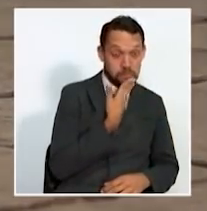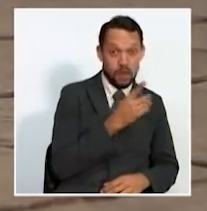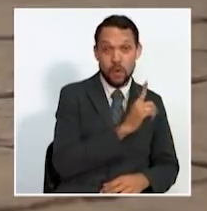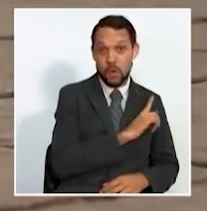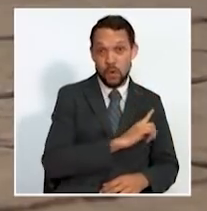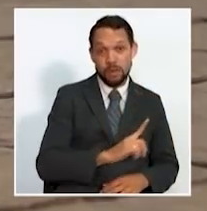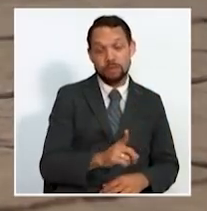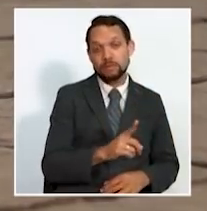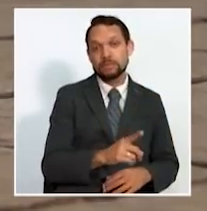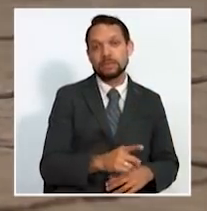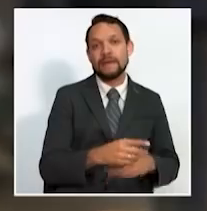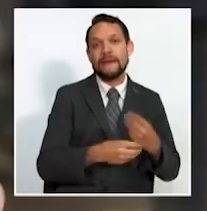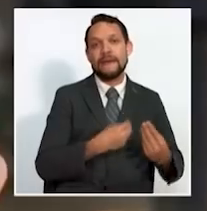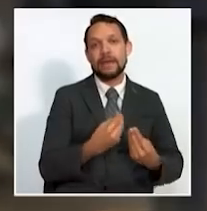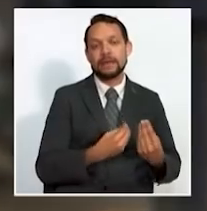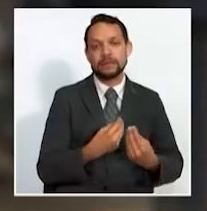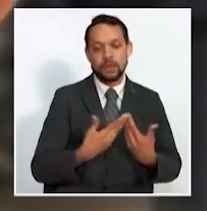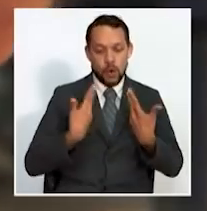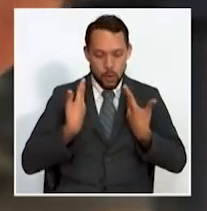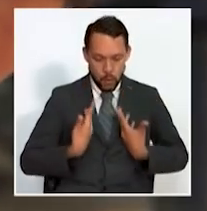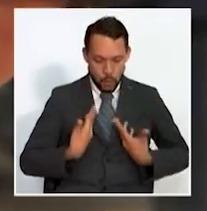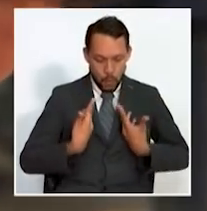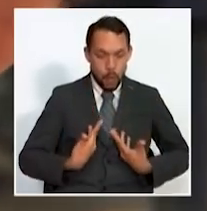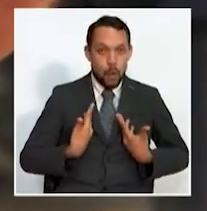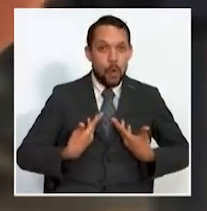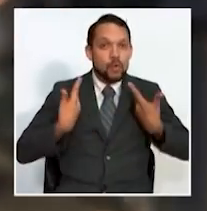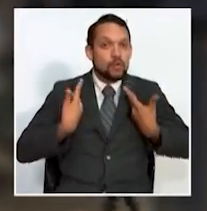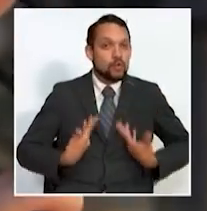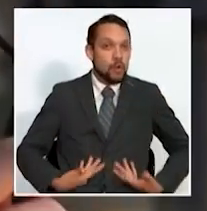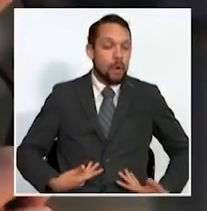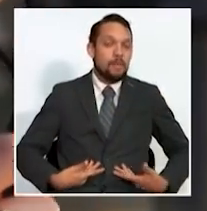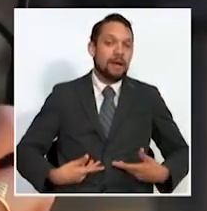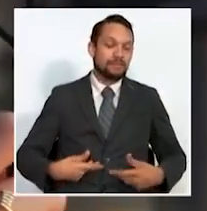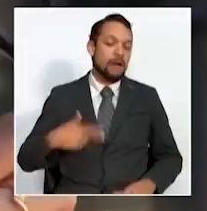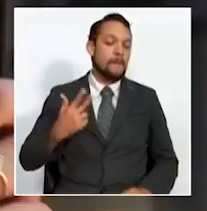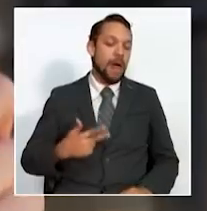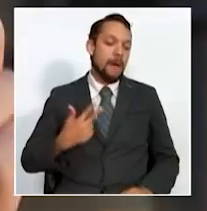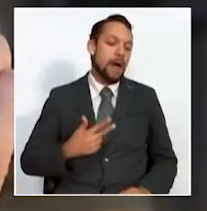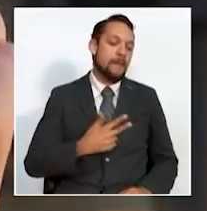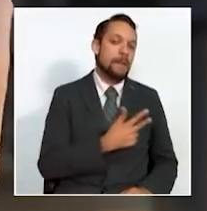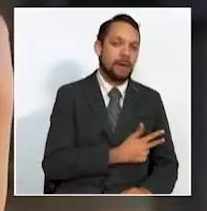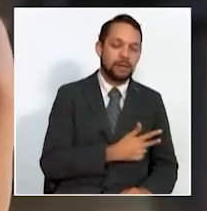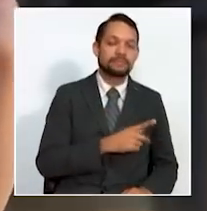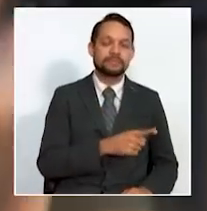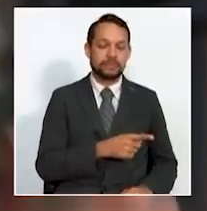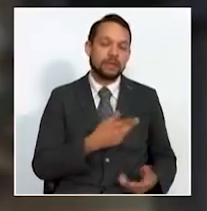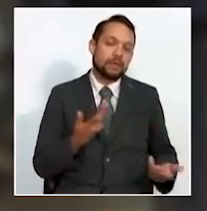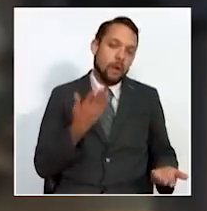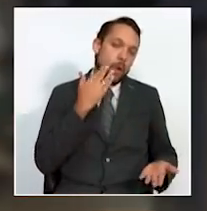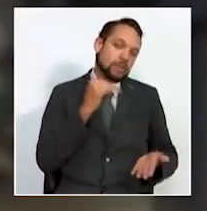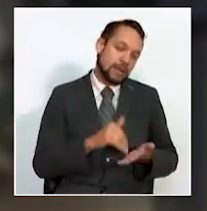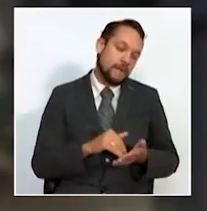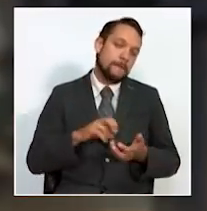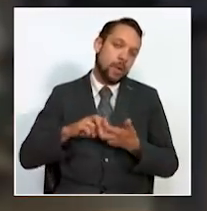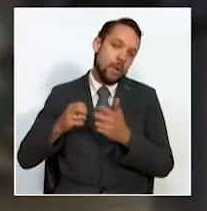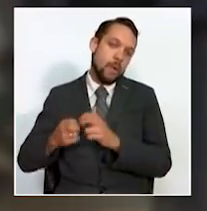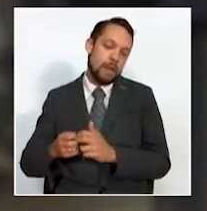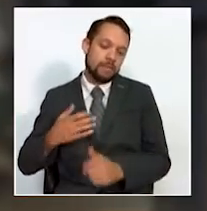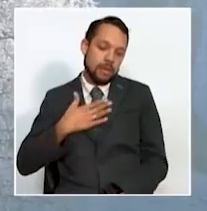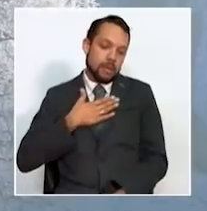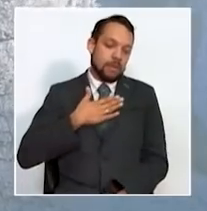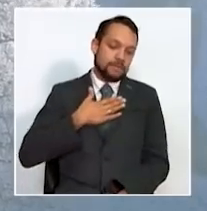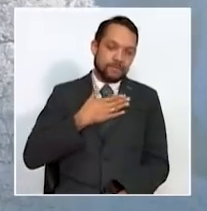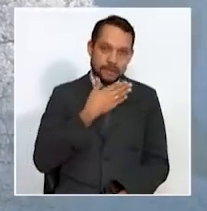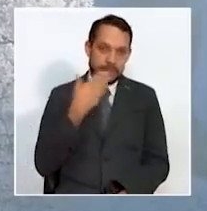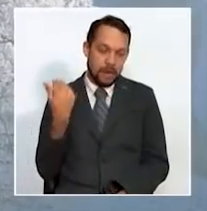afuera transportan residuos del humo del tabaco hacia dentro de sus ropas y cabellos, lo cual puede desencadenar síntomas de